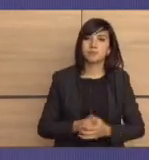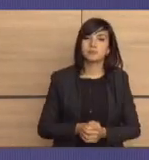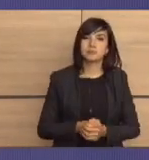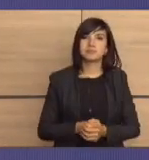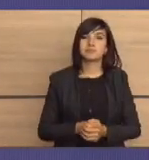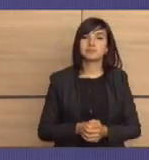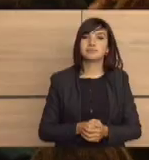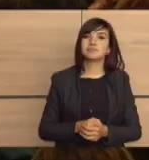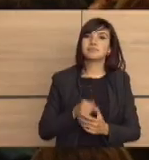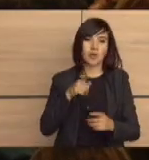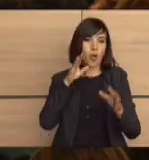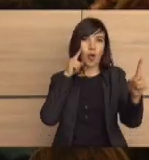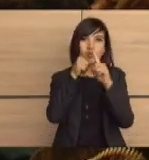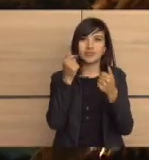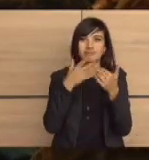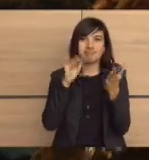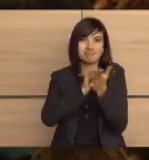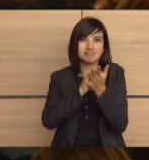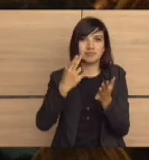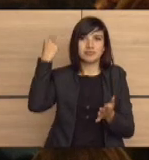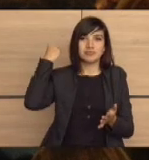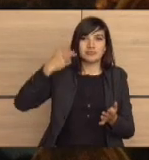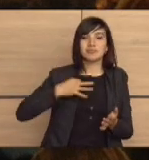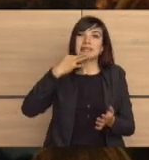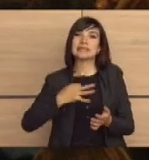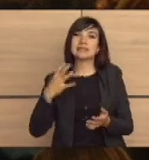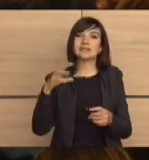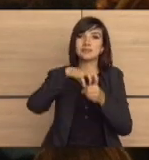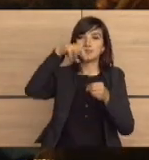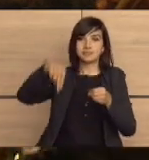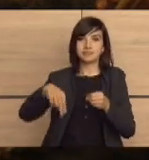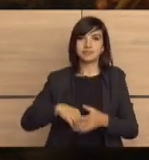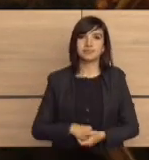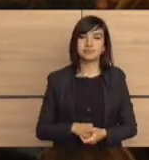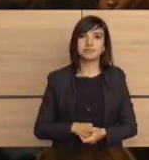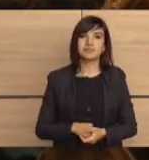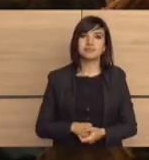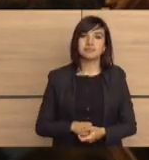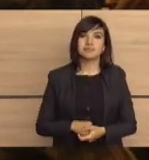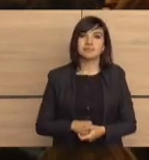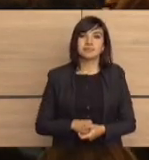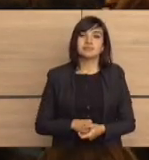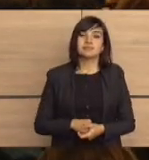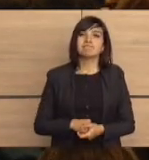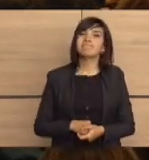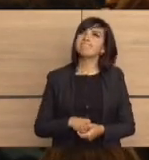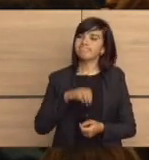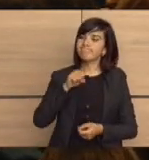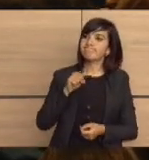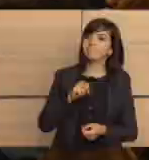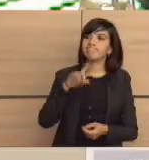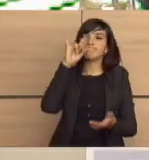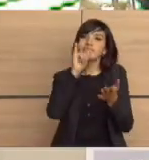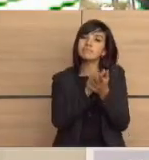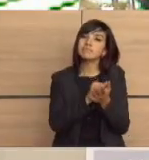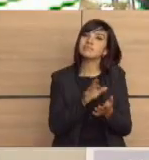ética y la ciudadanía? Bien, yo creo que lo primero es encontrar lugares comunes